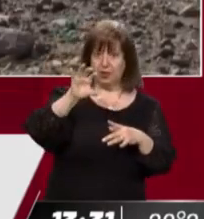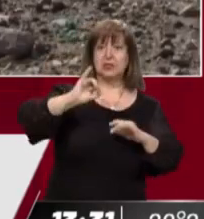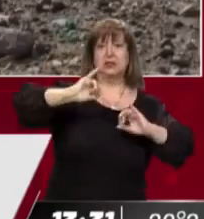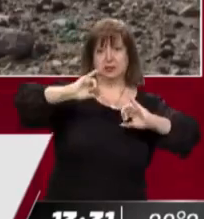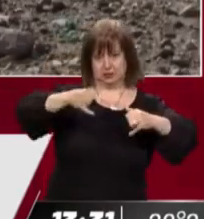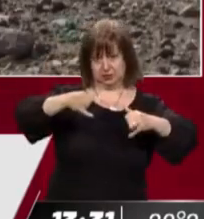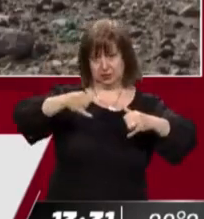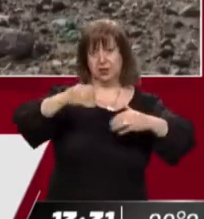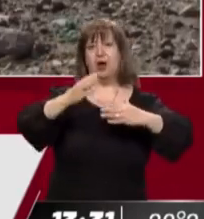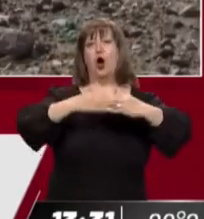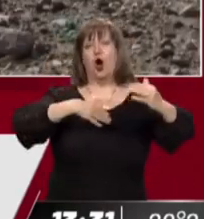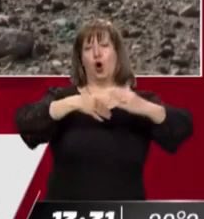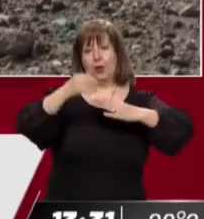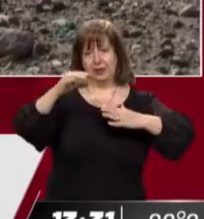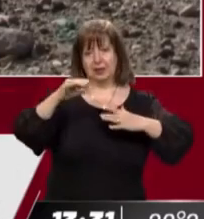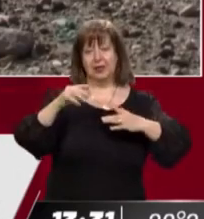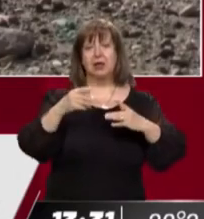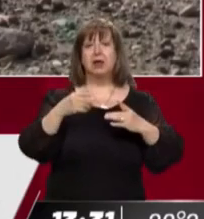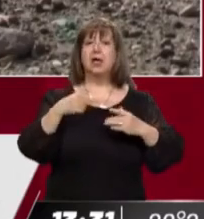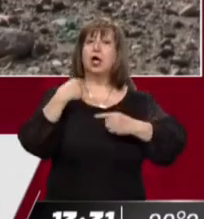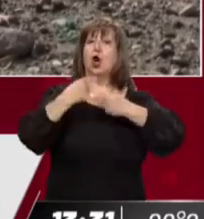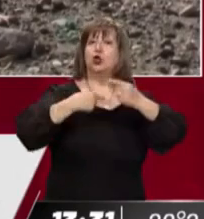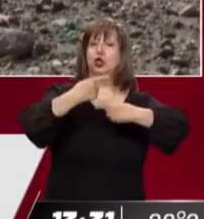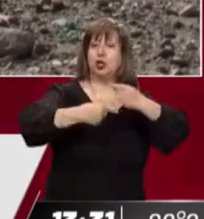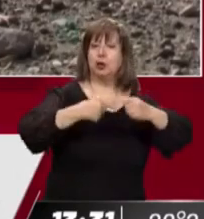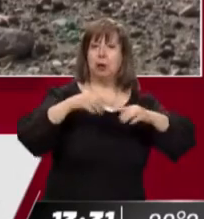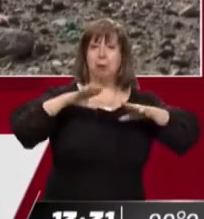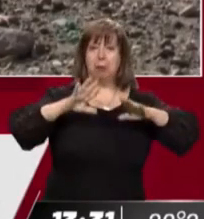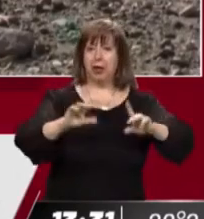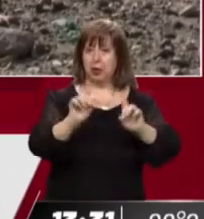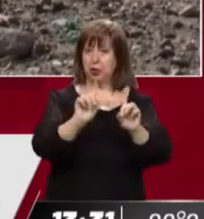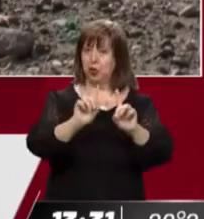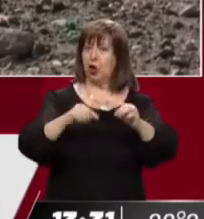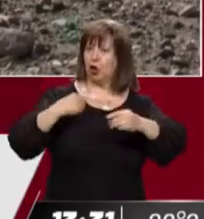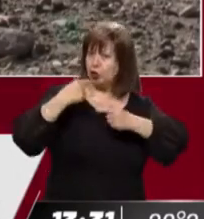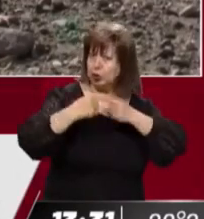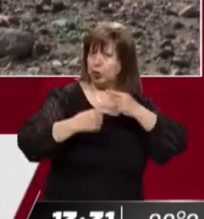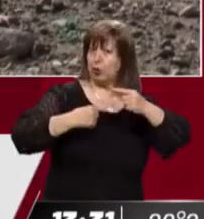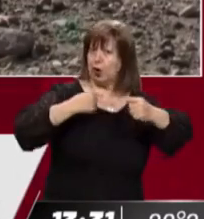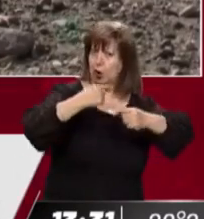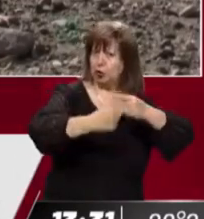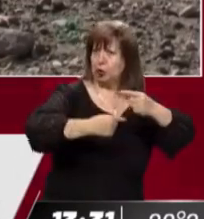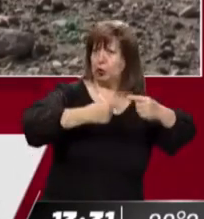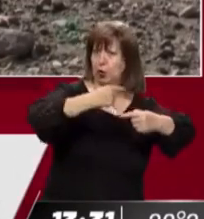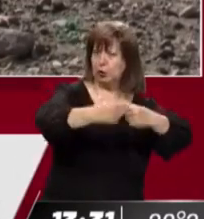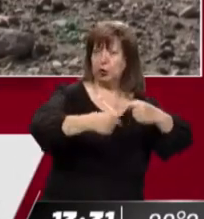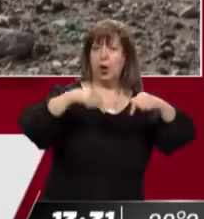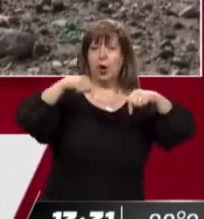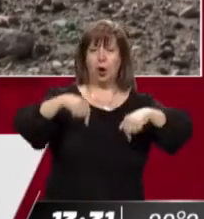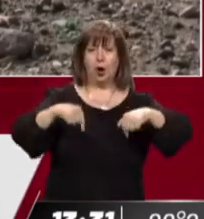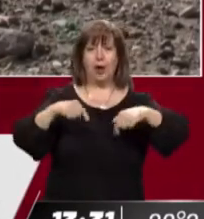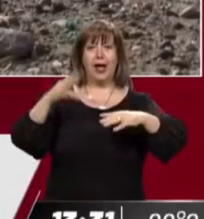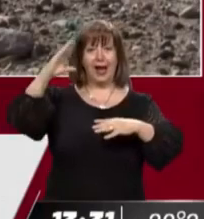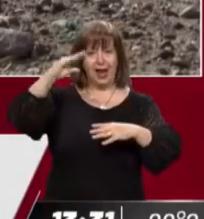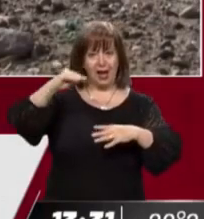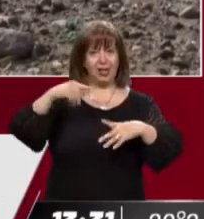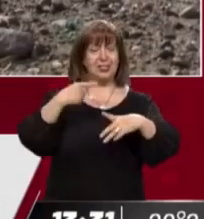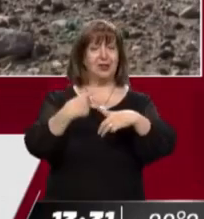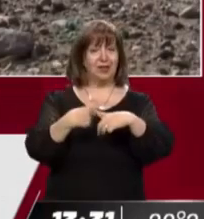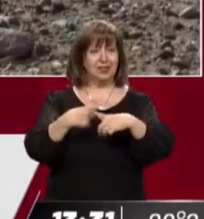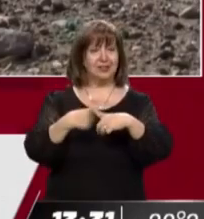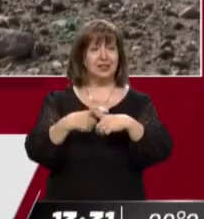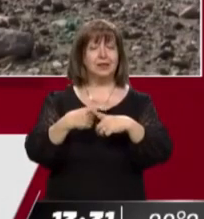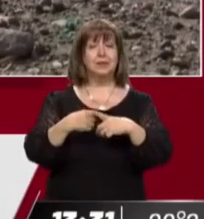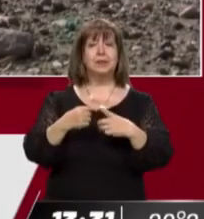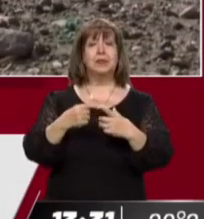obras provinciales no están paralizadas y de hecho anoche en la fiesta anual nuestra de la Cámara, el gobernador dijo